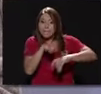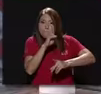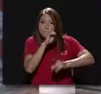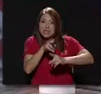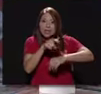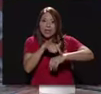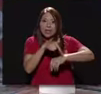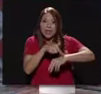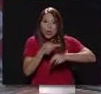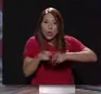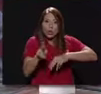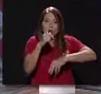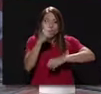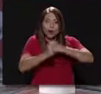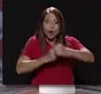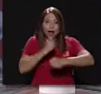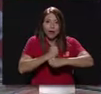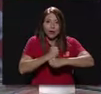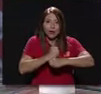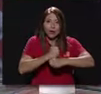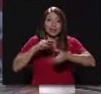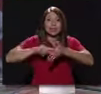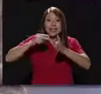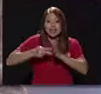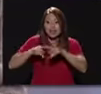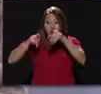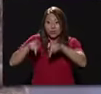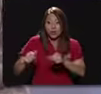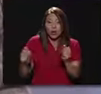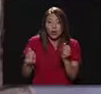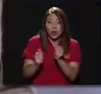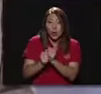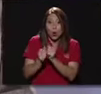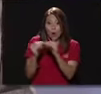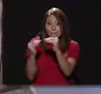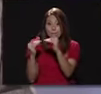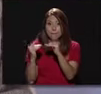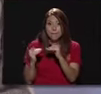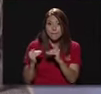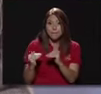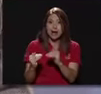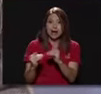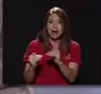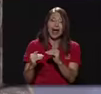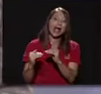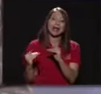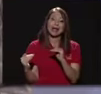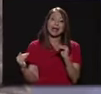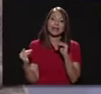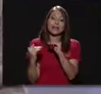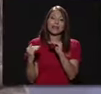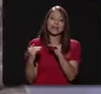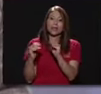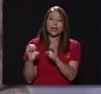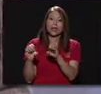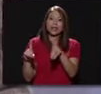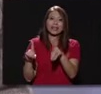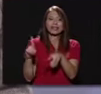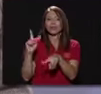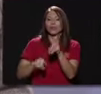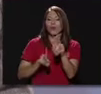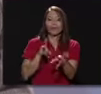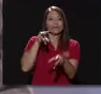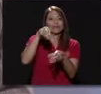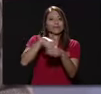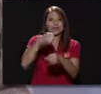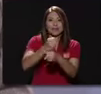de un año. Y eso dificulta que las personas de baja calificación educativa se puedan incorporar al mercado, porque estas personas son las primeras